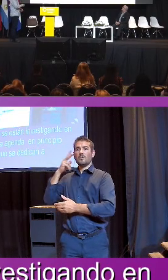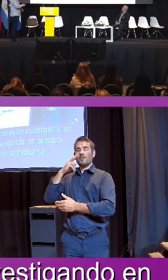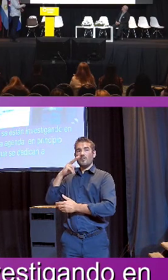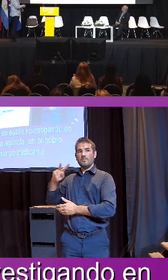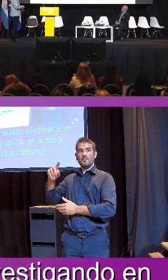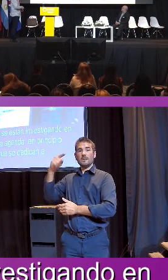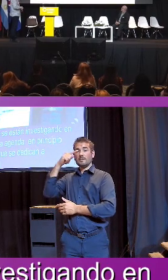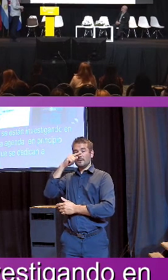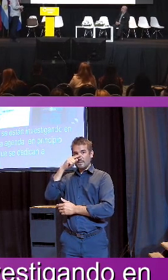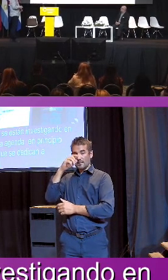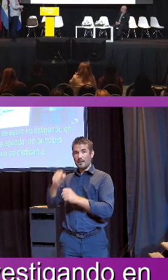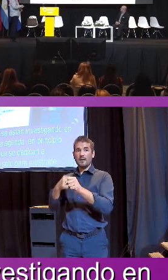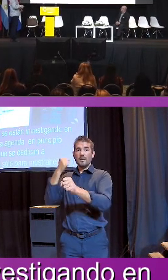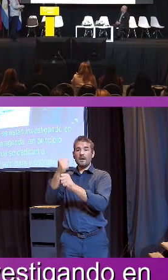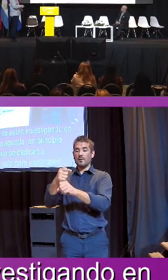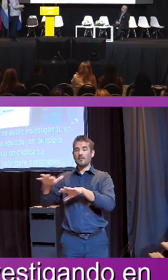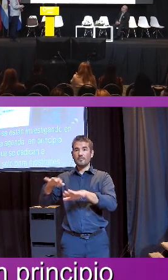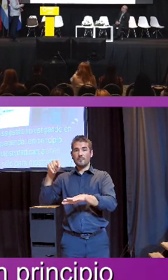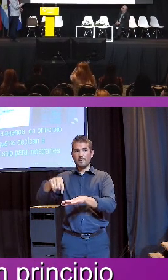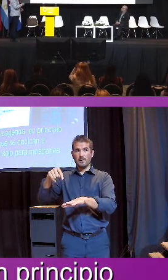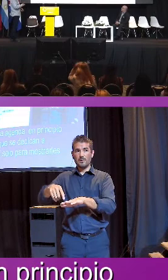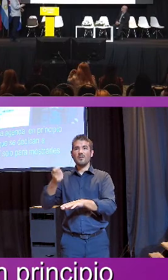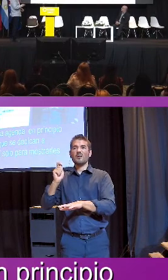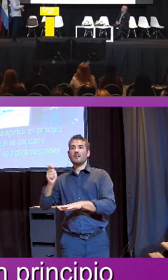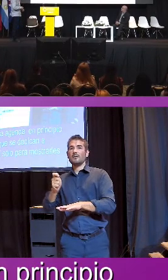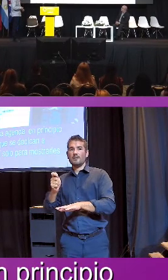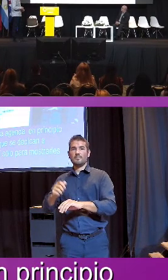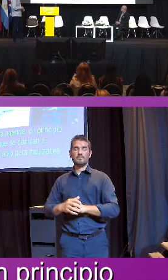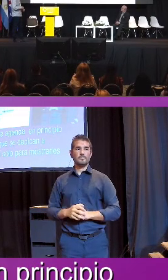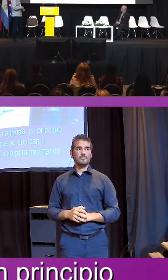Solo para mostrarles, subieron mucho.